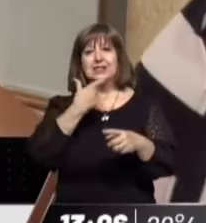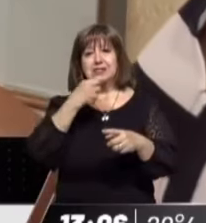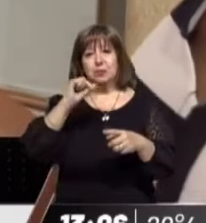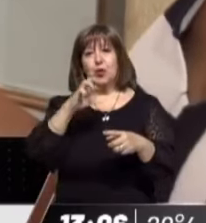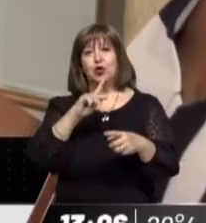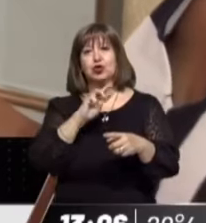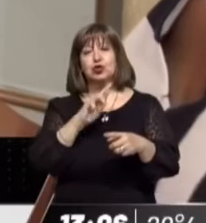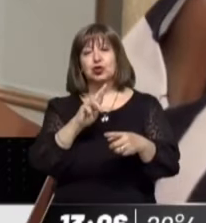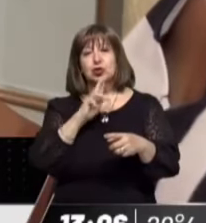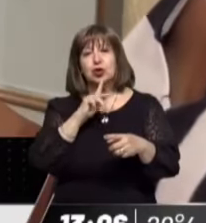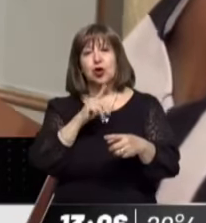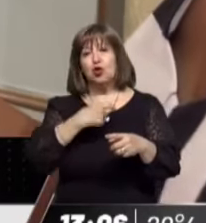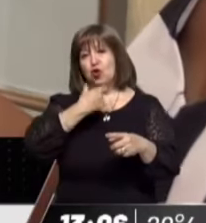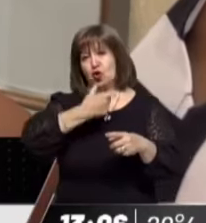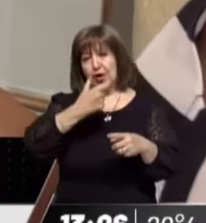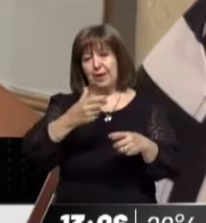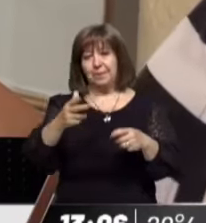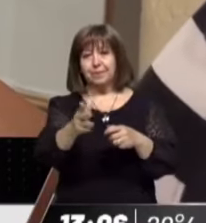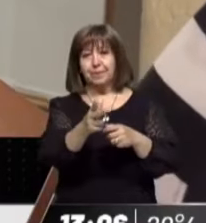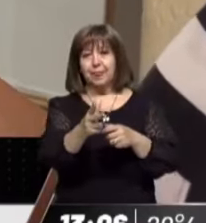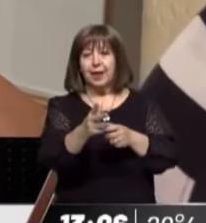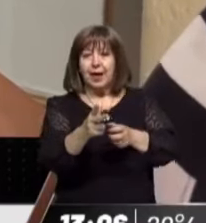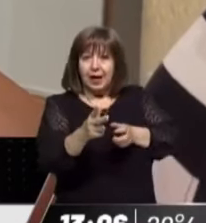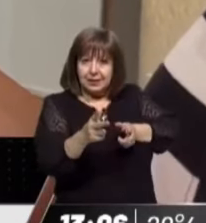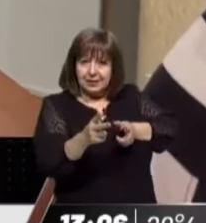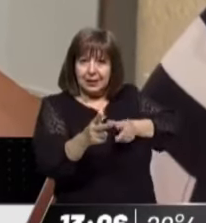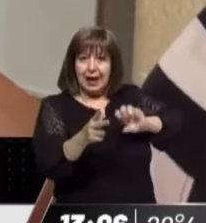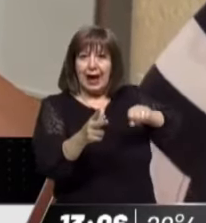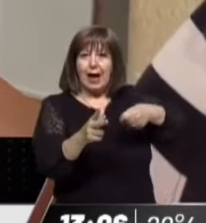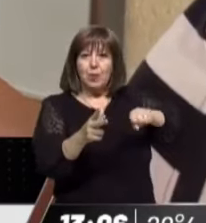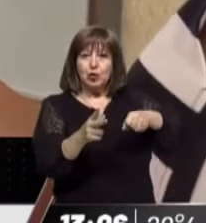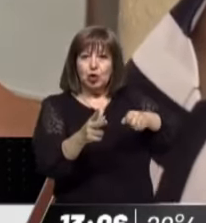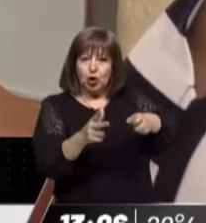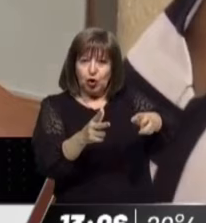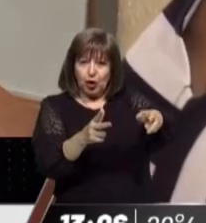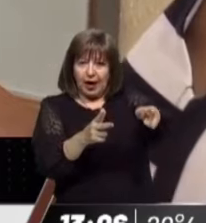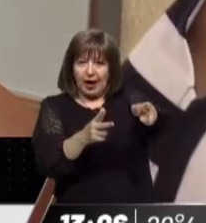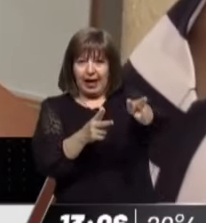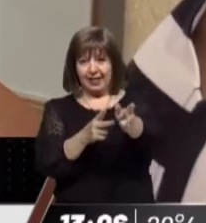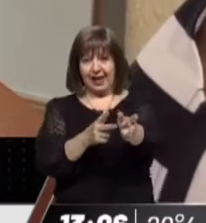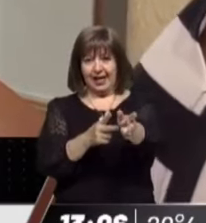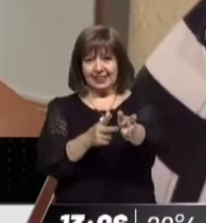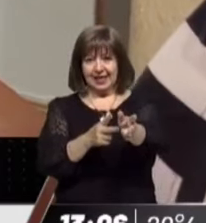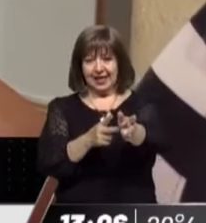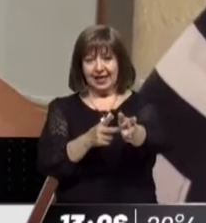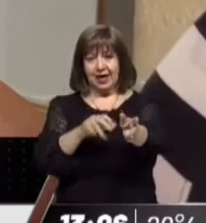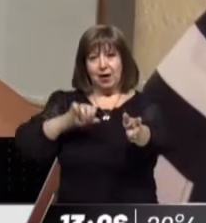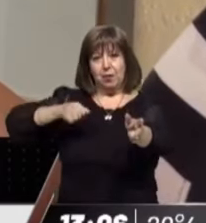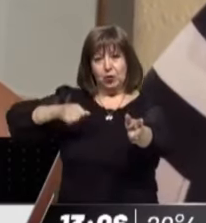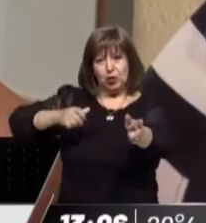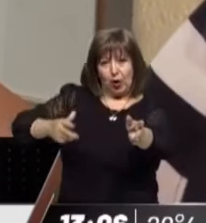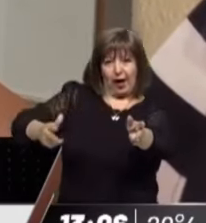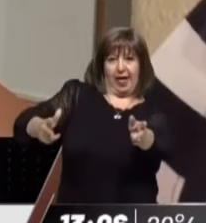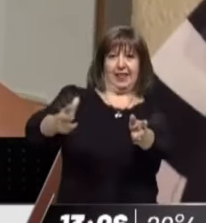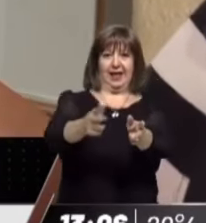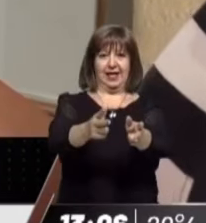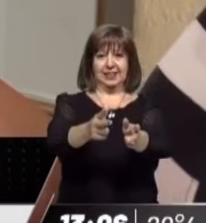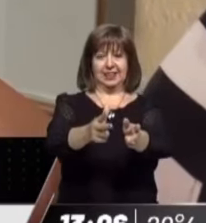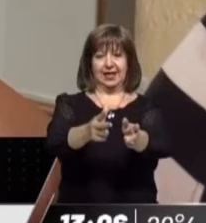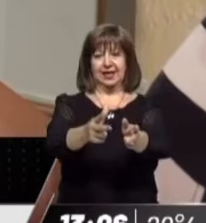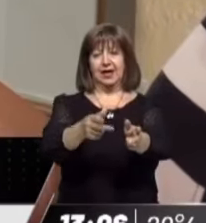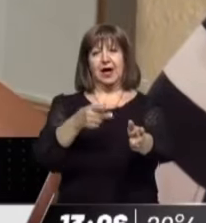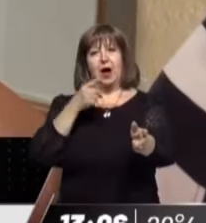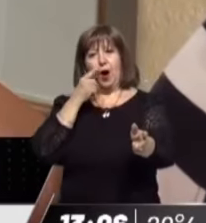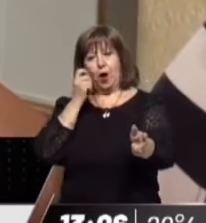este hombre empieza a increpar Aparentemente por los Testigos que que los dieron datos que no dieron todo y